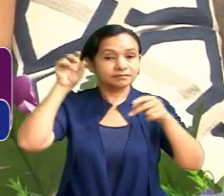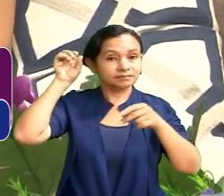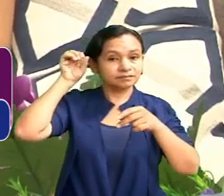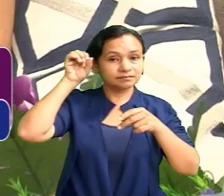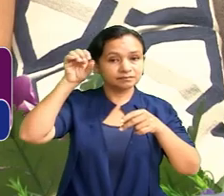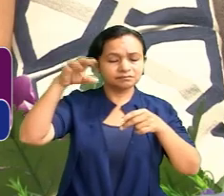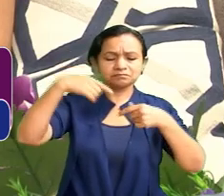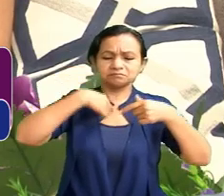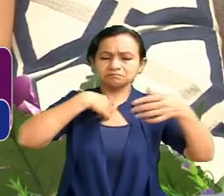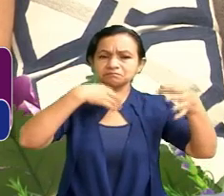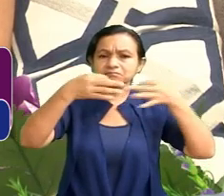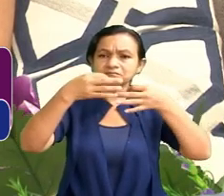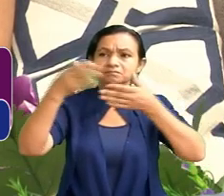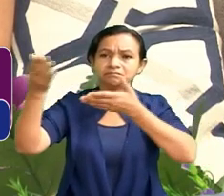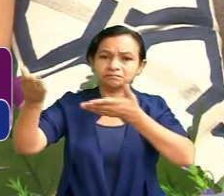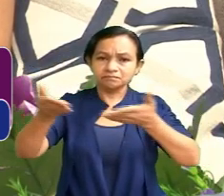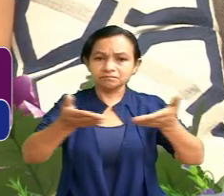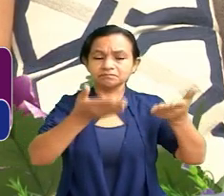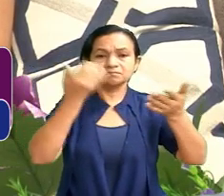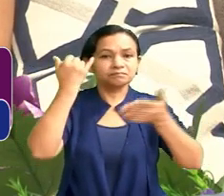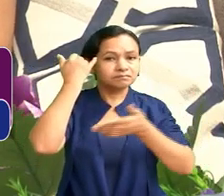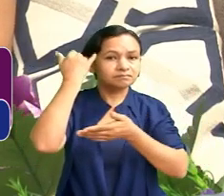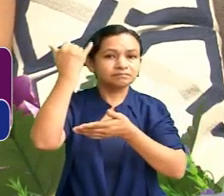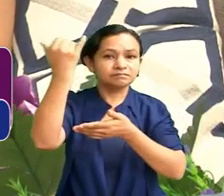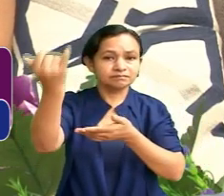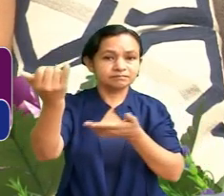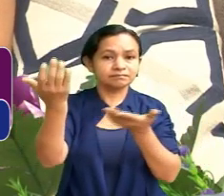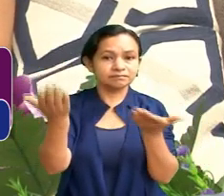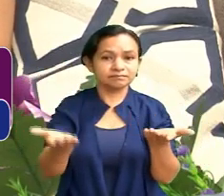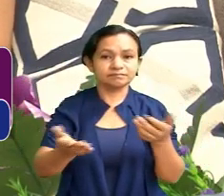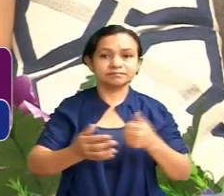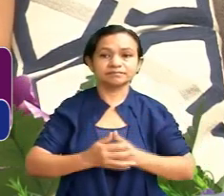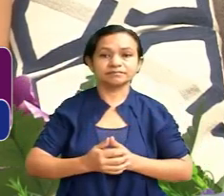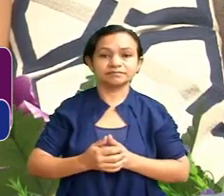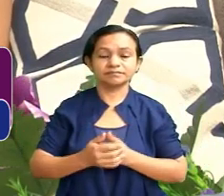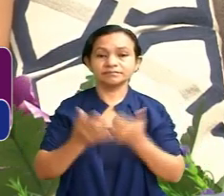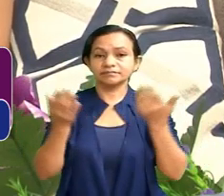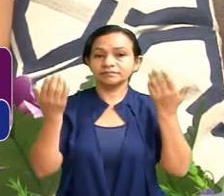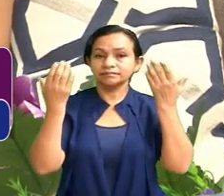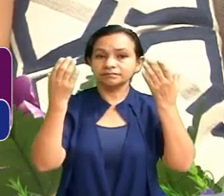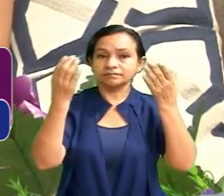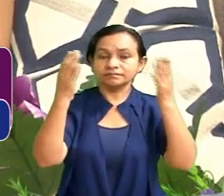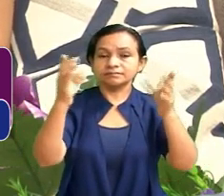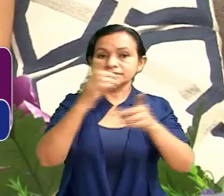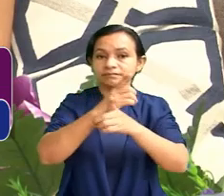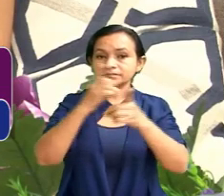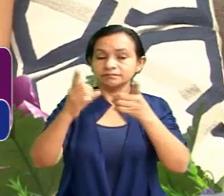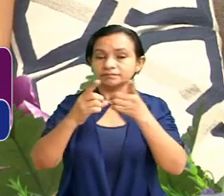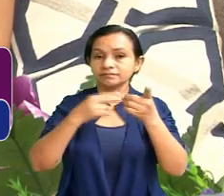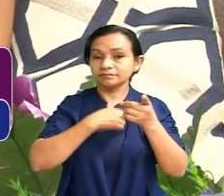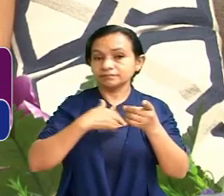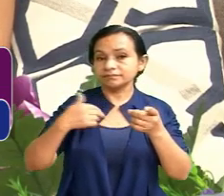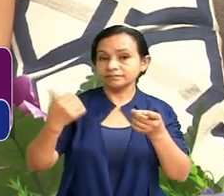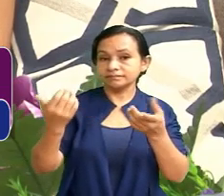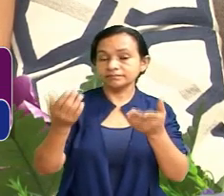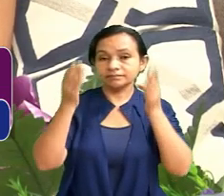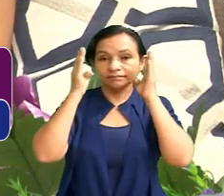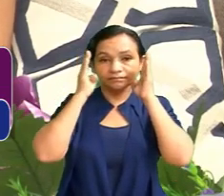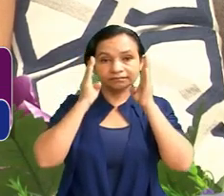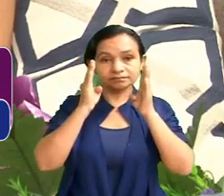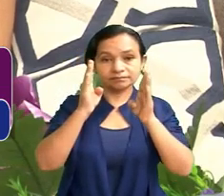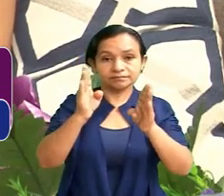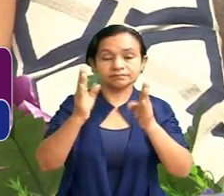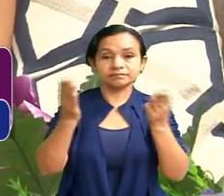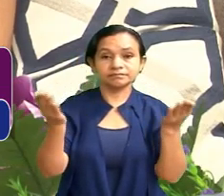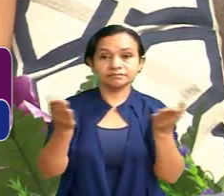también pueden aportar proponer ideas verdades de cosas que deben hacerse para mejorar la prestación del servicio en general